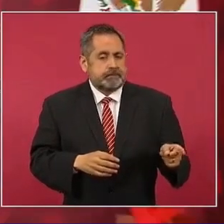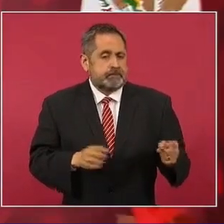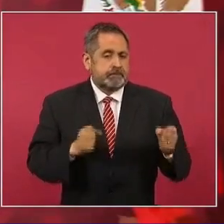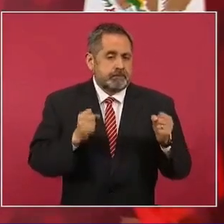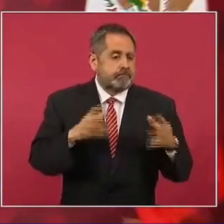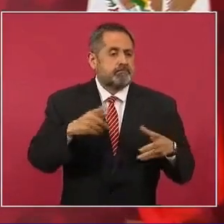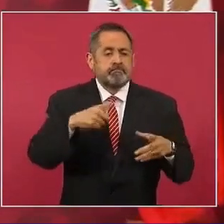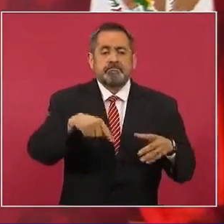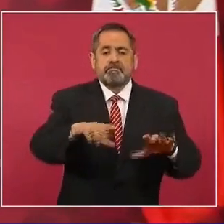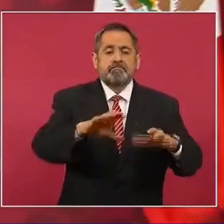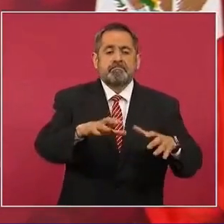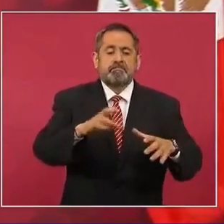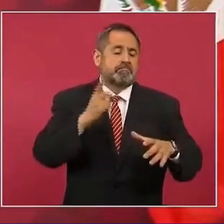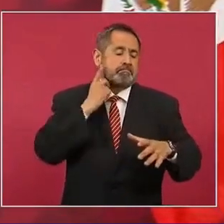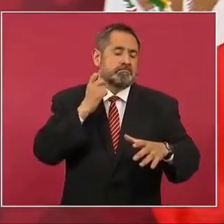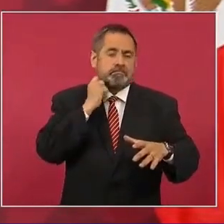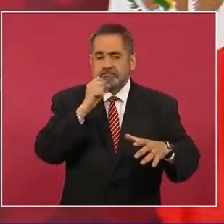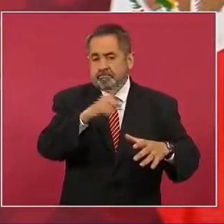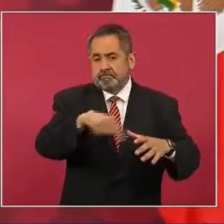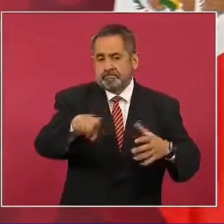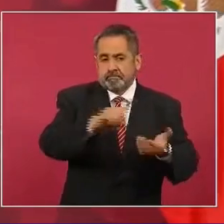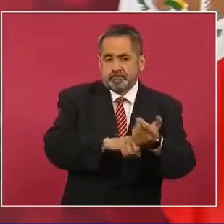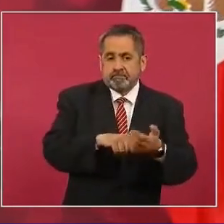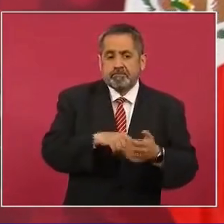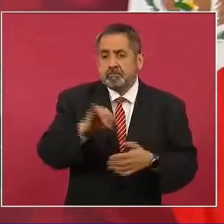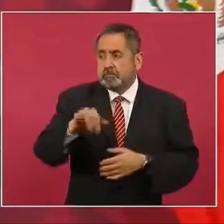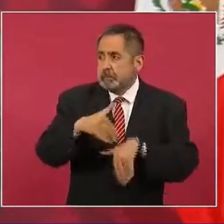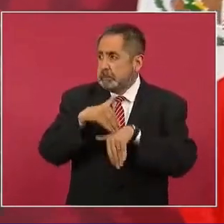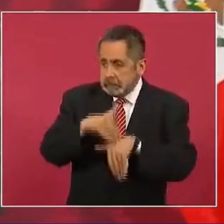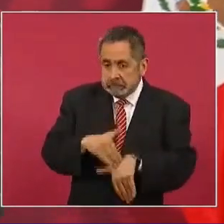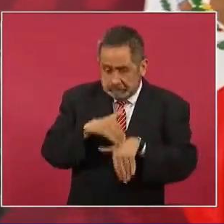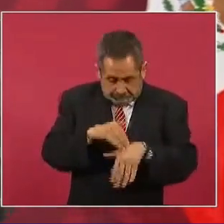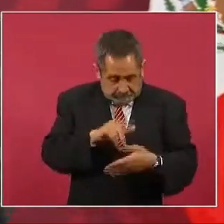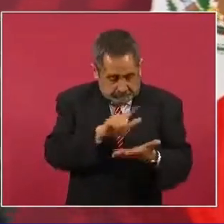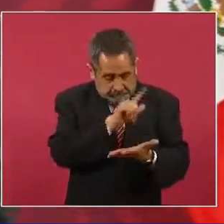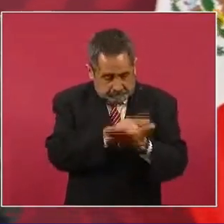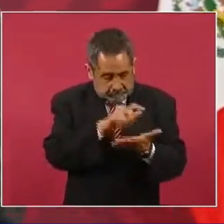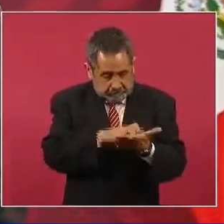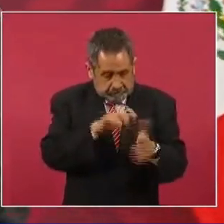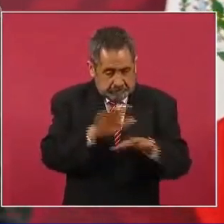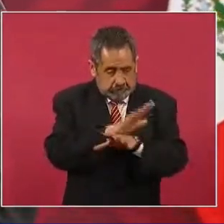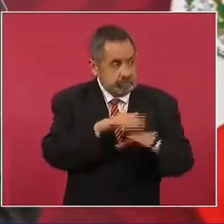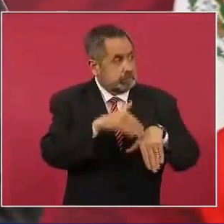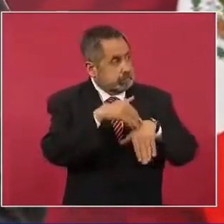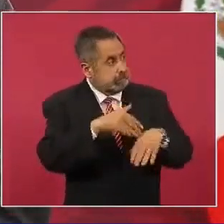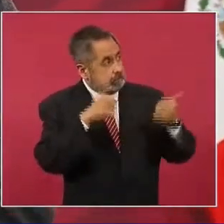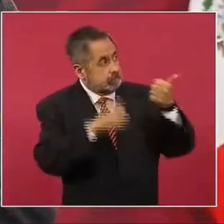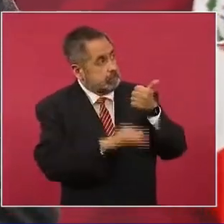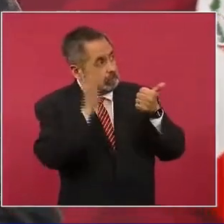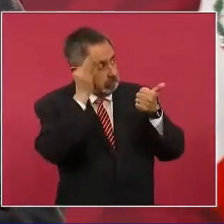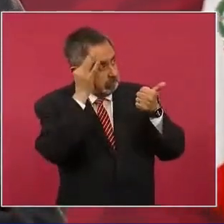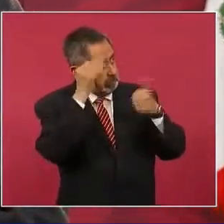muchísimos legisladores se dedicaron a eso, estaban al servicio